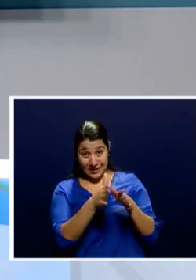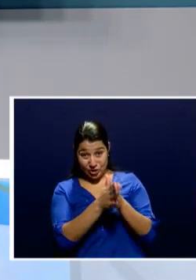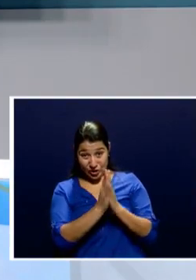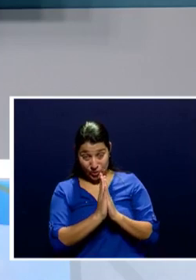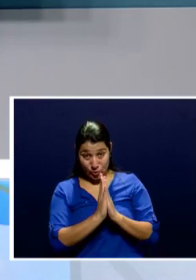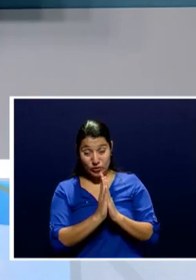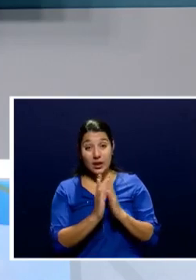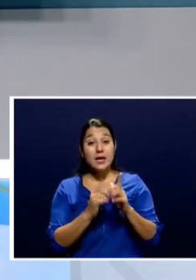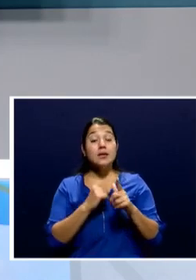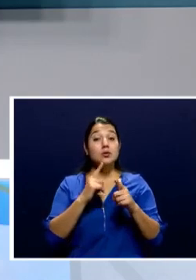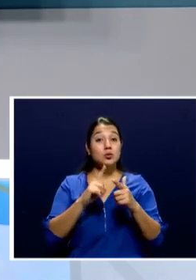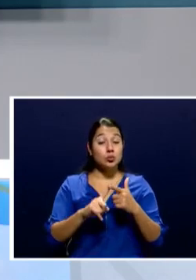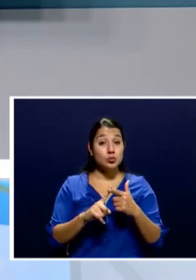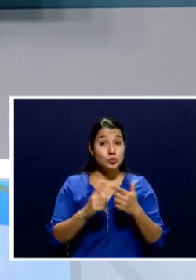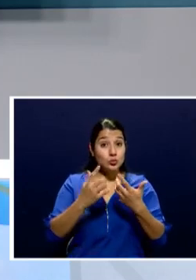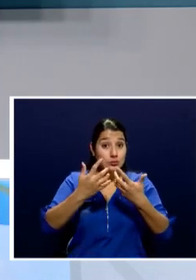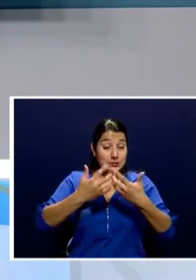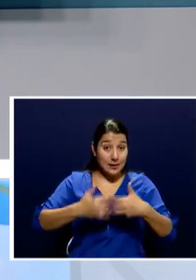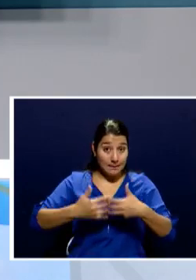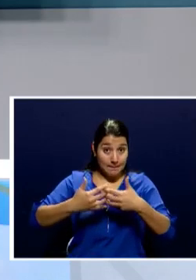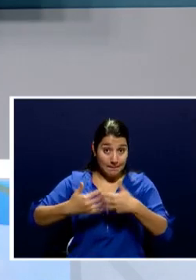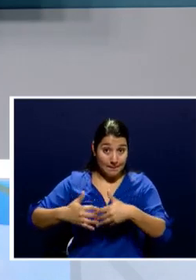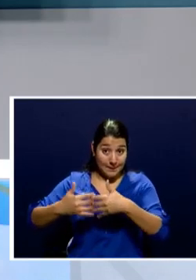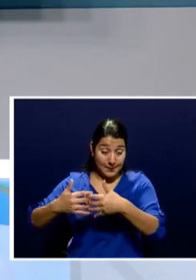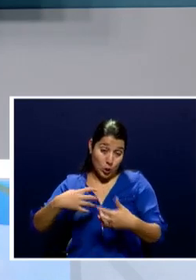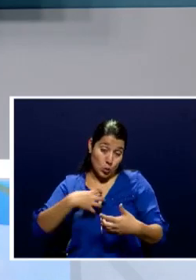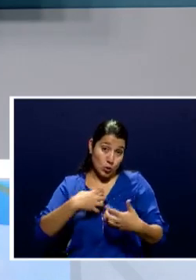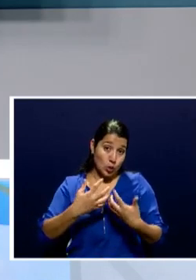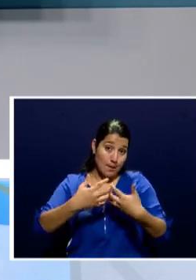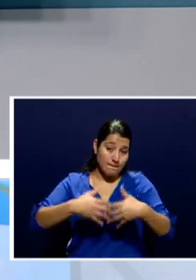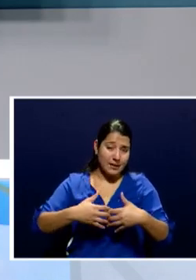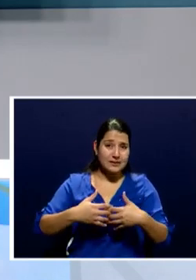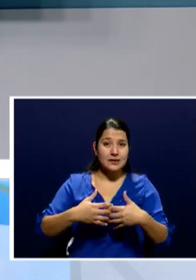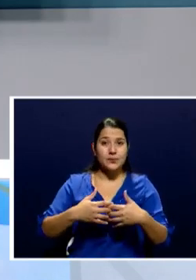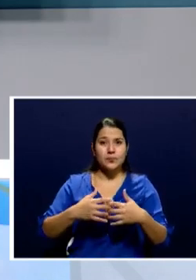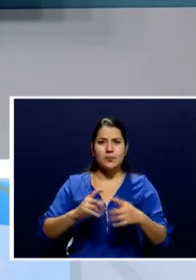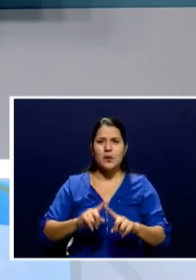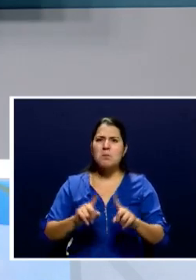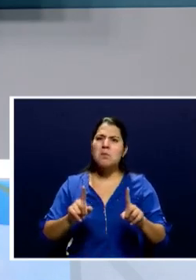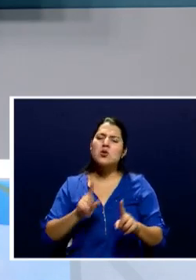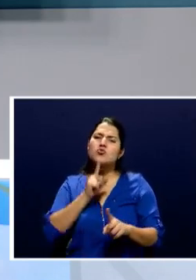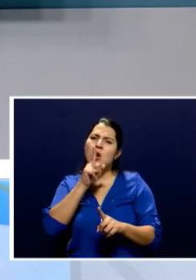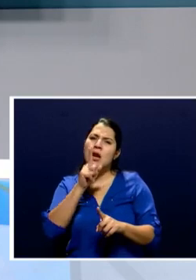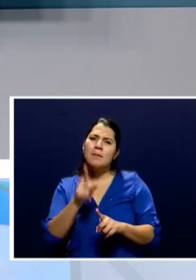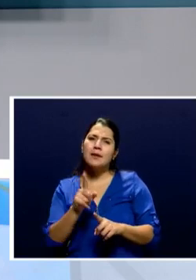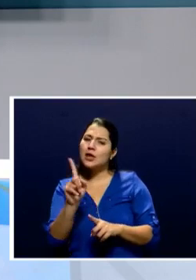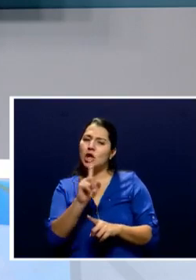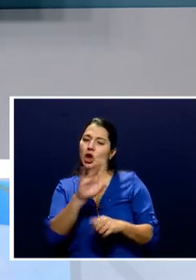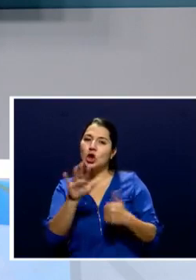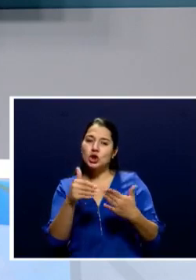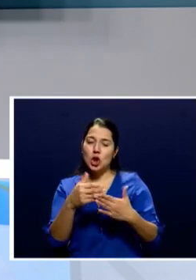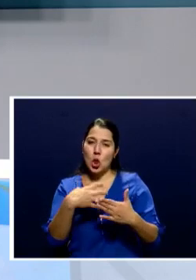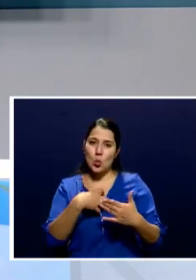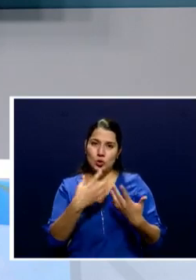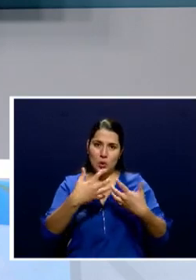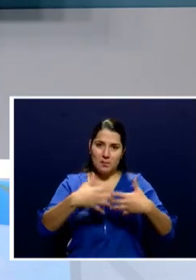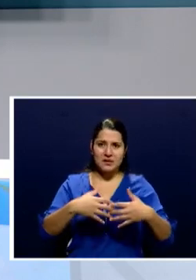gente, iba a decir los empresarios, pero en realidad hay mucha gente muy pequeña,